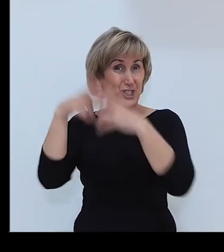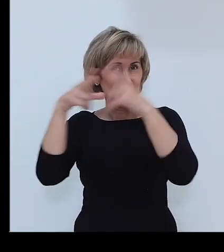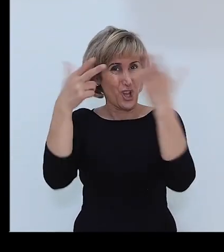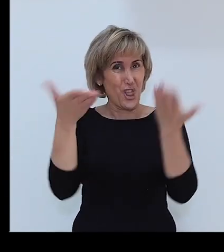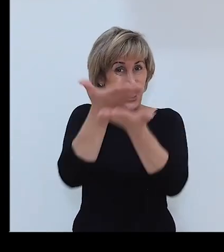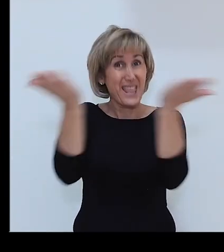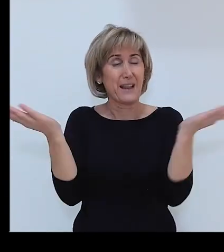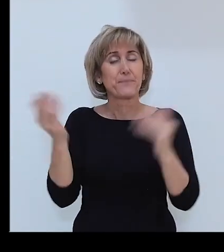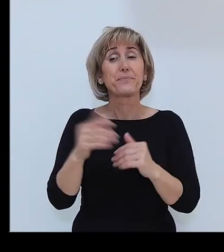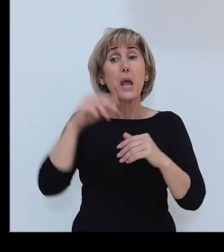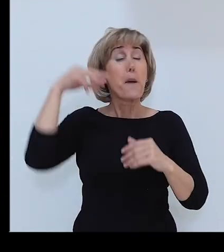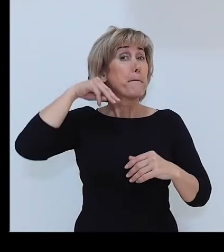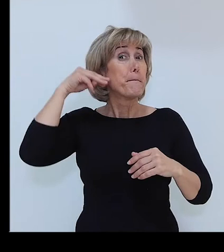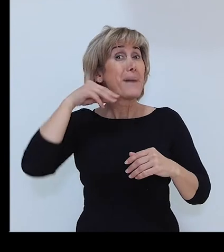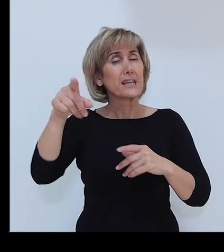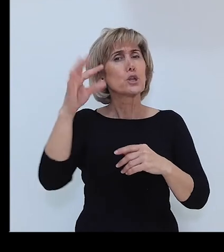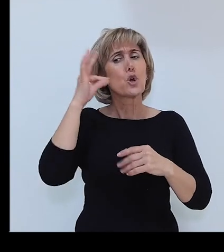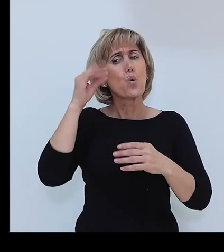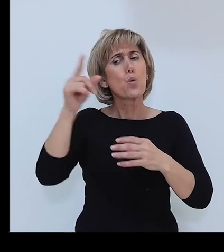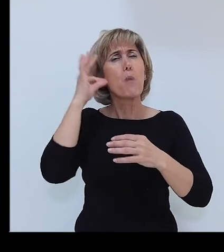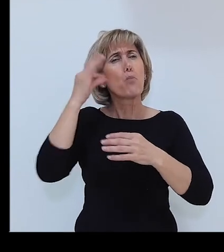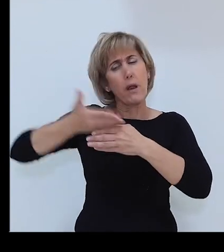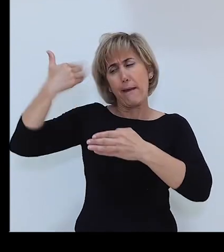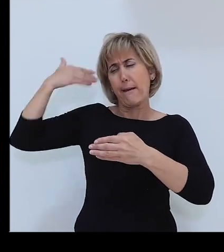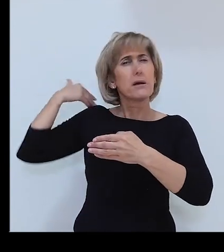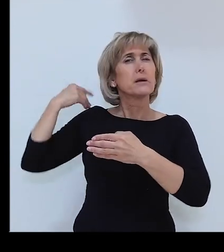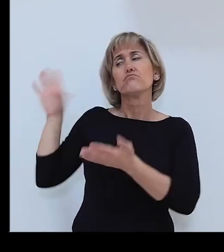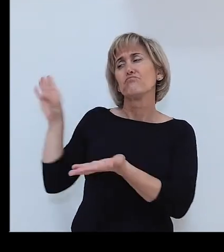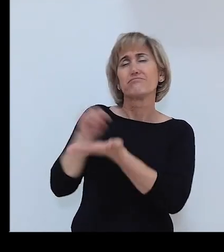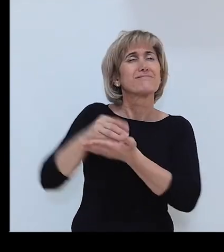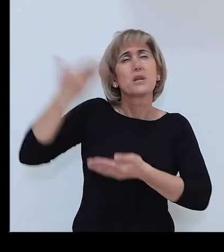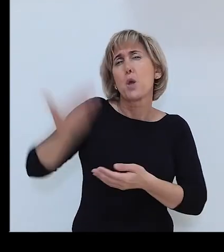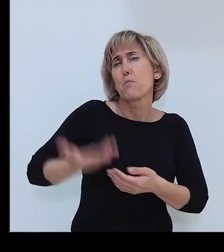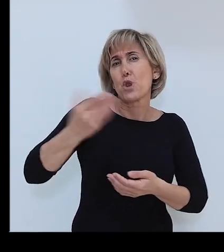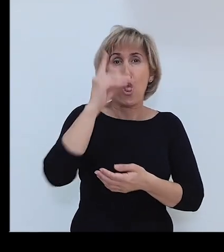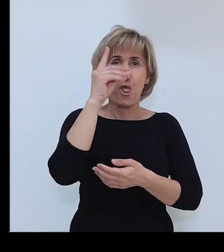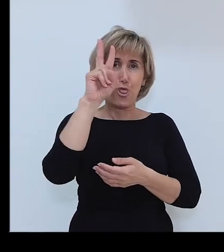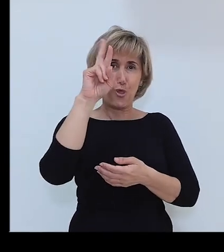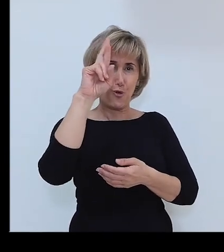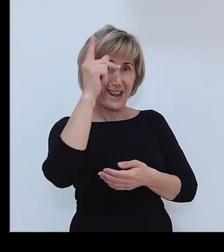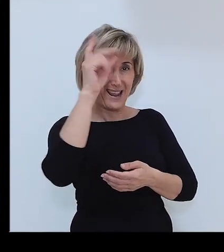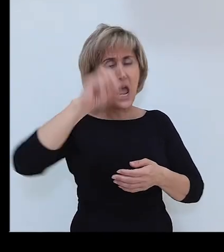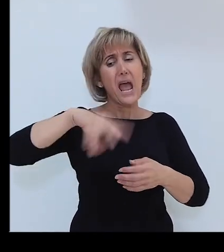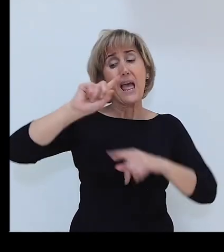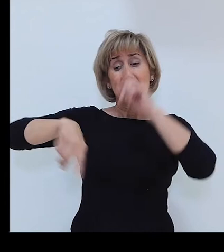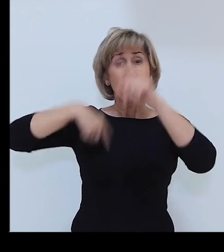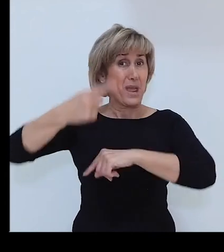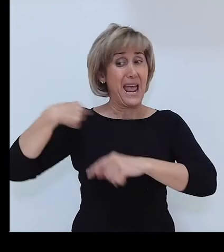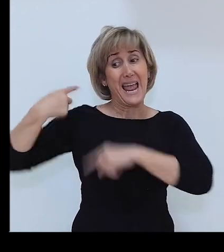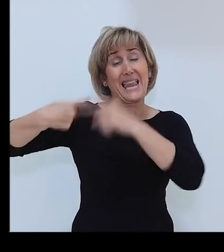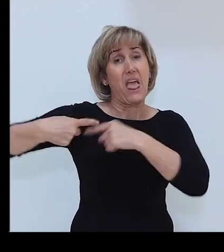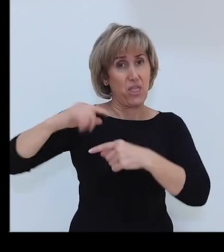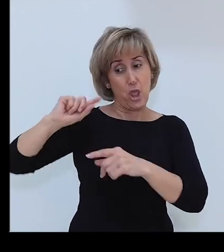pues esas patologías sociales. A mí, sí, Martineau es un antecedente clarísimo de